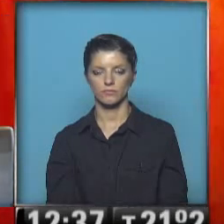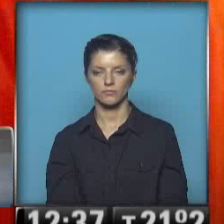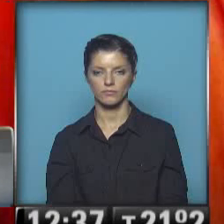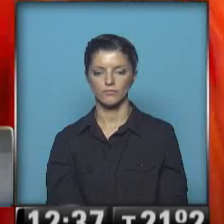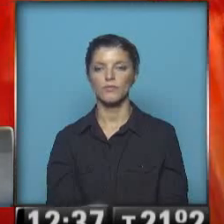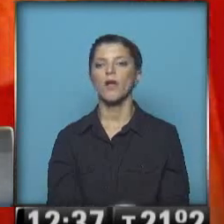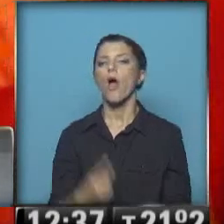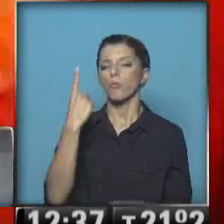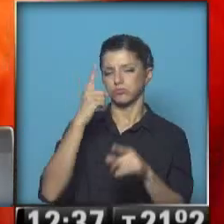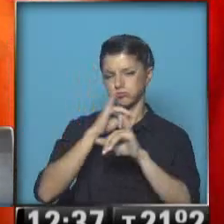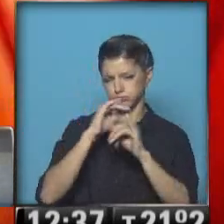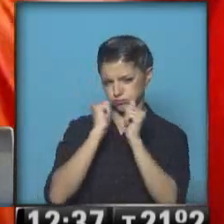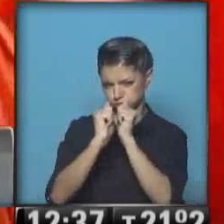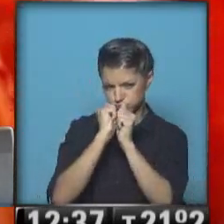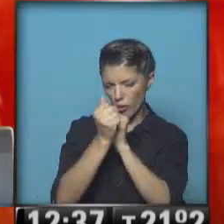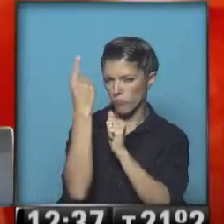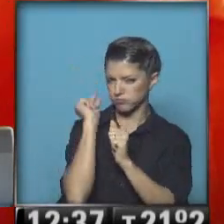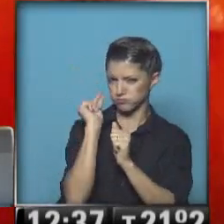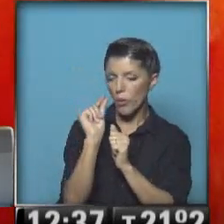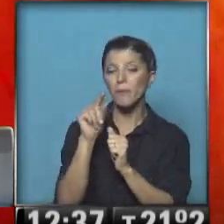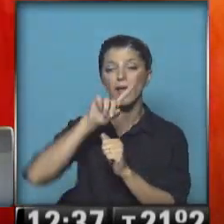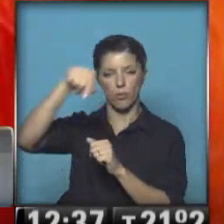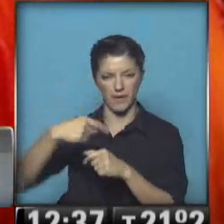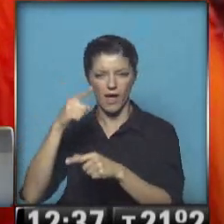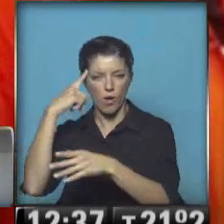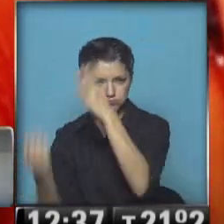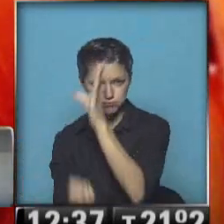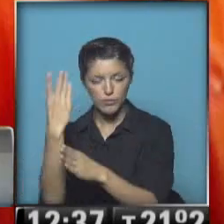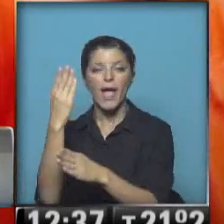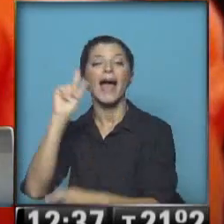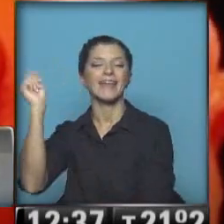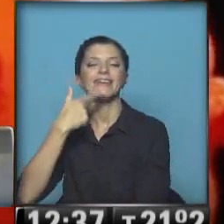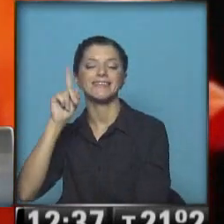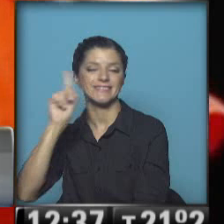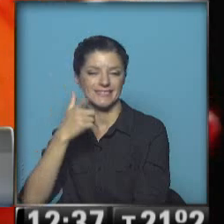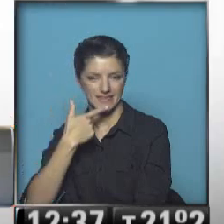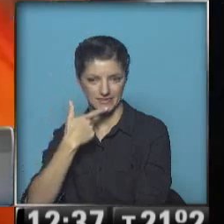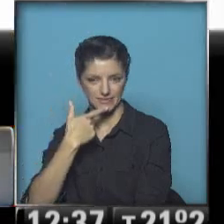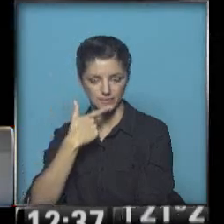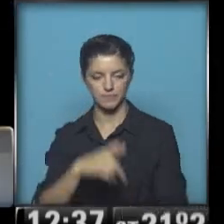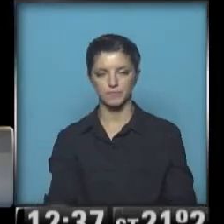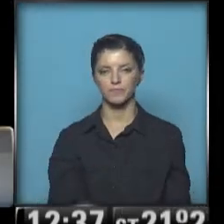un breve repaso de las causas que llevaron a esta situación permiten entender mejor los desarrollos